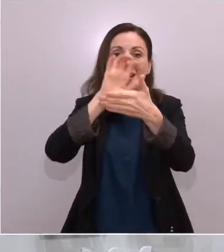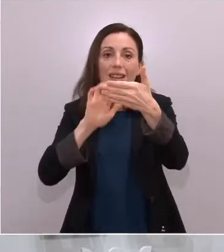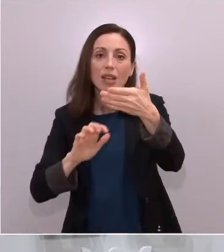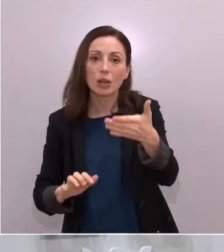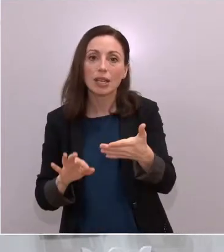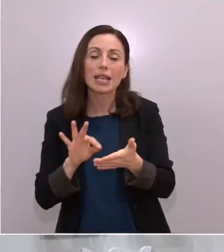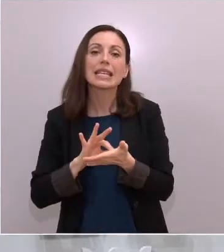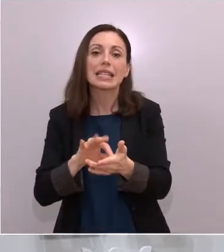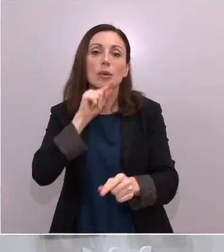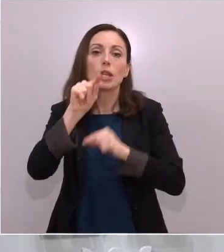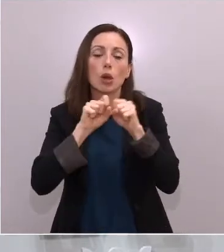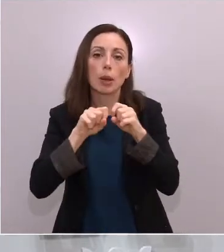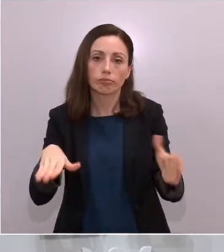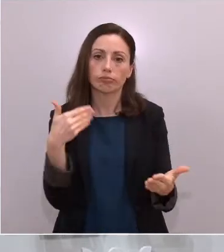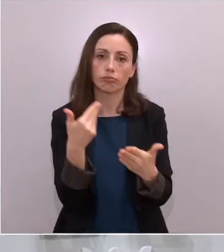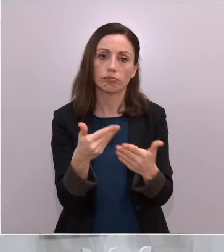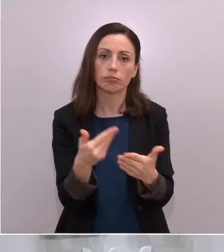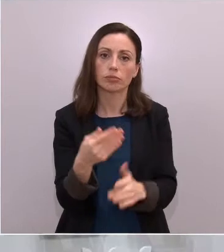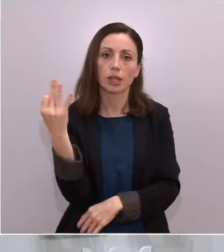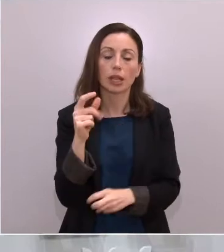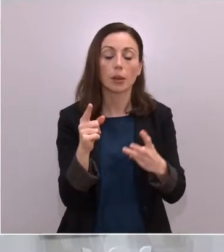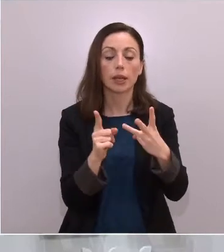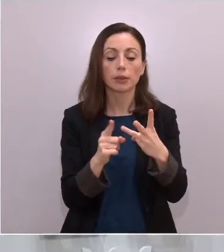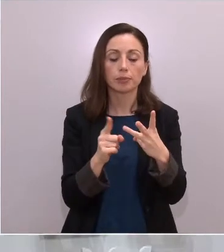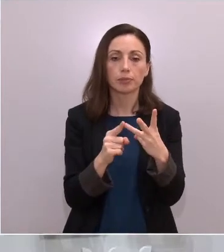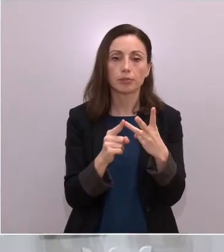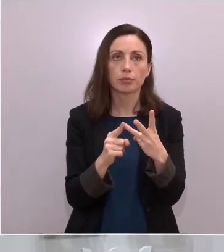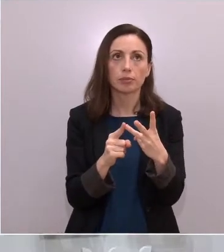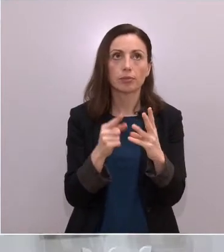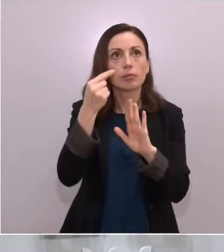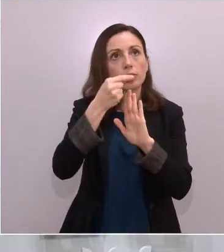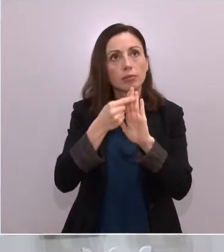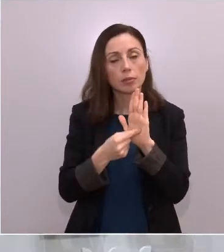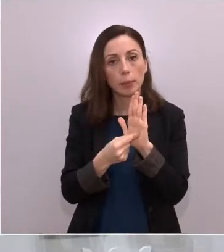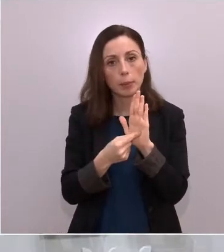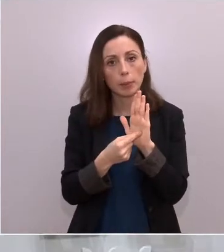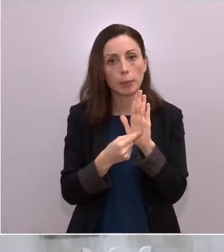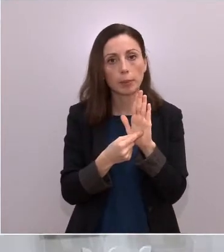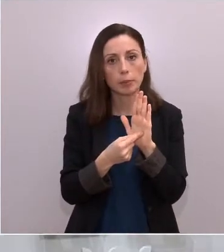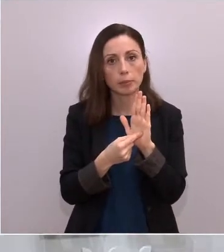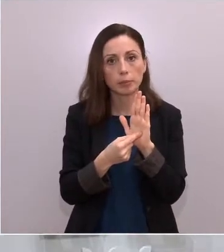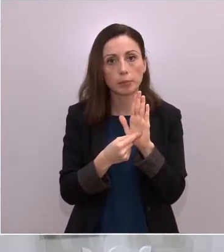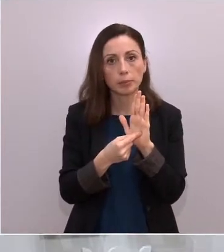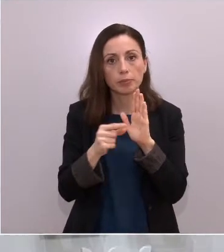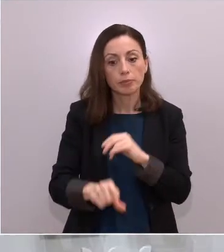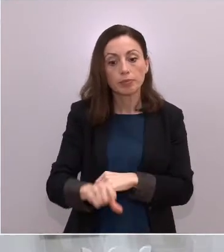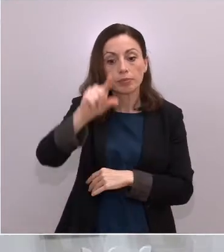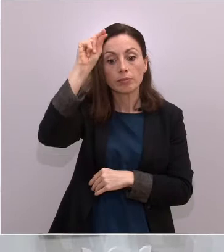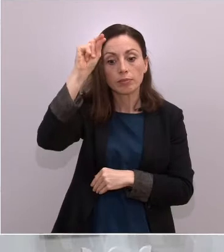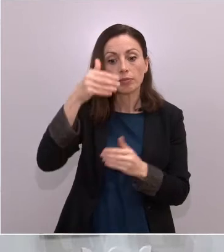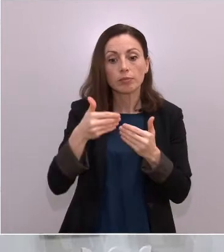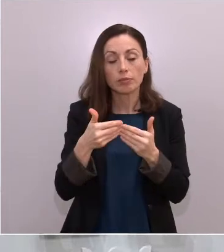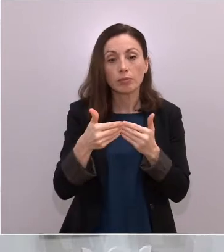los servicios de epidemiología. Y en tercer lugar, aquellas medidas o aquellas decisiones que se tomen para la